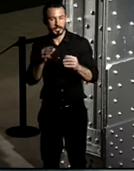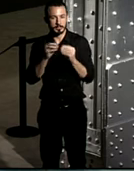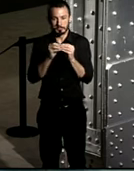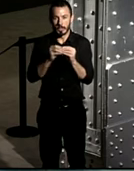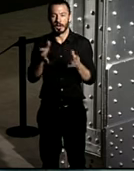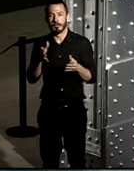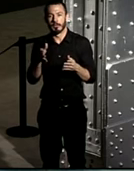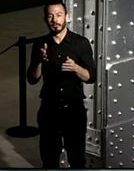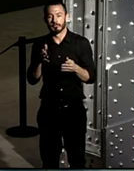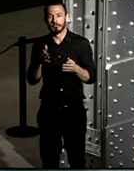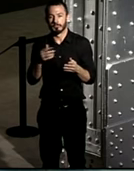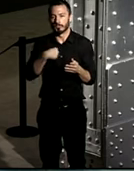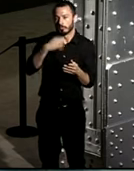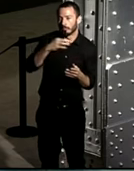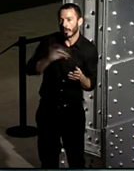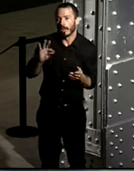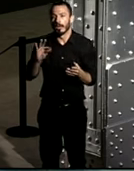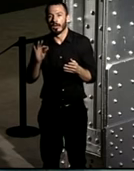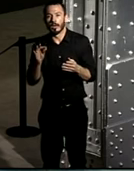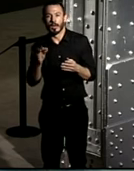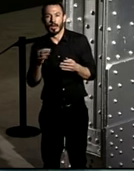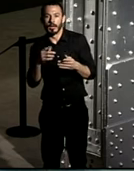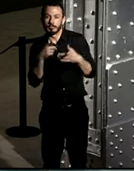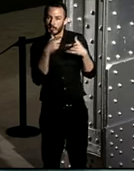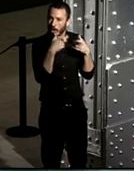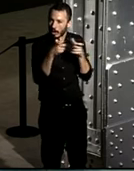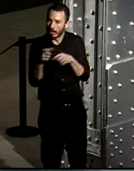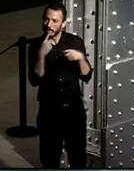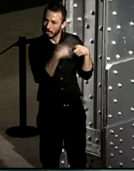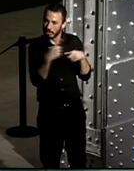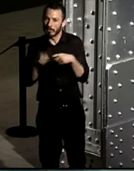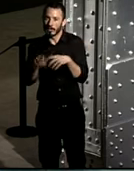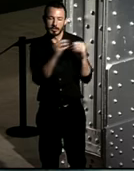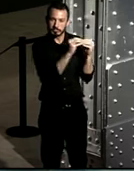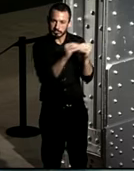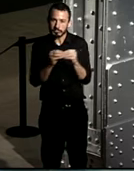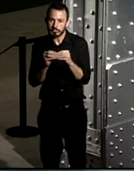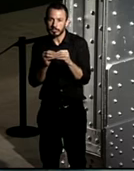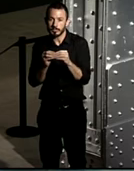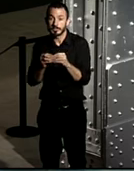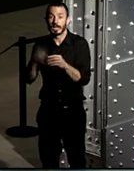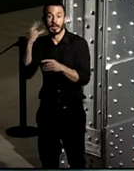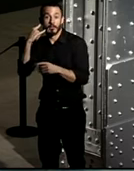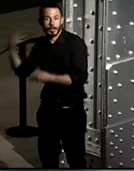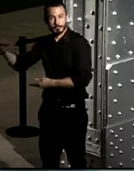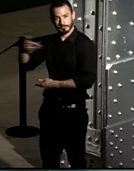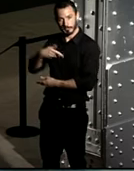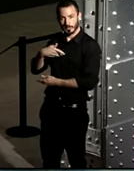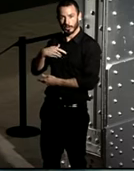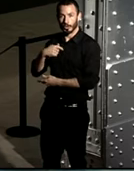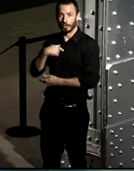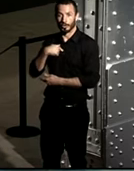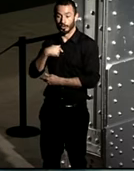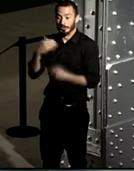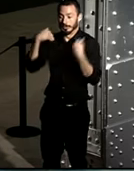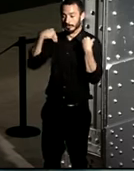hacer también un poquito de género, si quieres, o algo así. Y bueno, fue un encargo de la casa. Pero no me dedico a